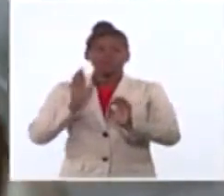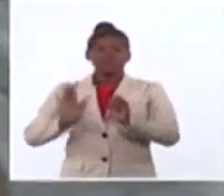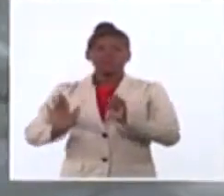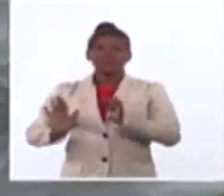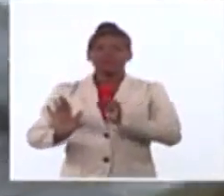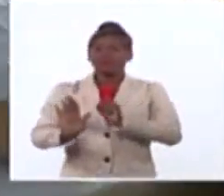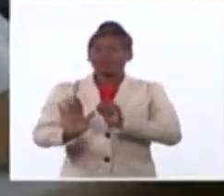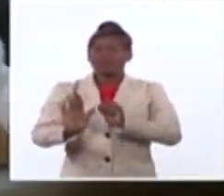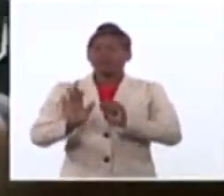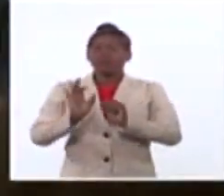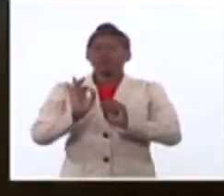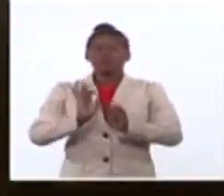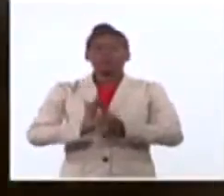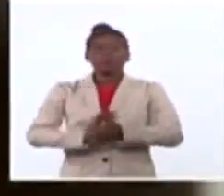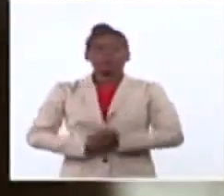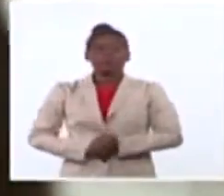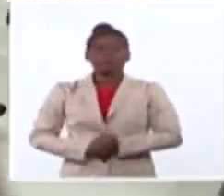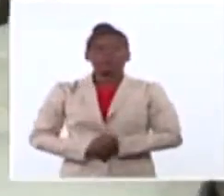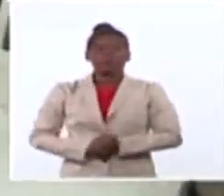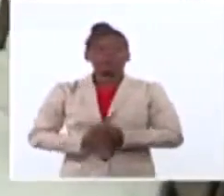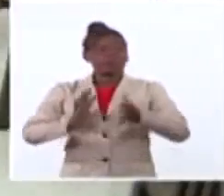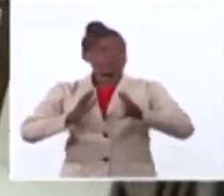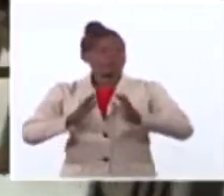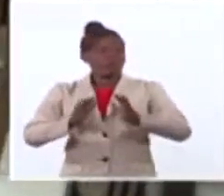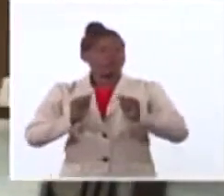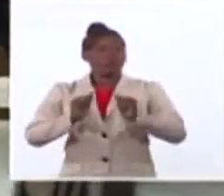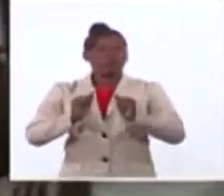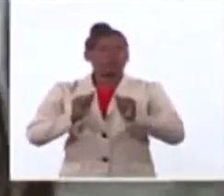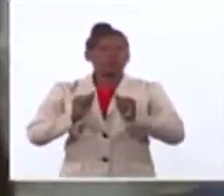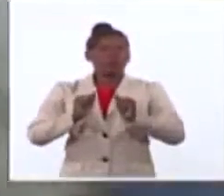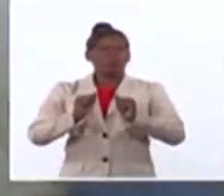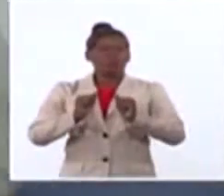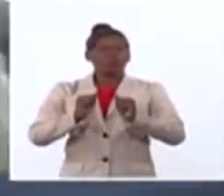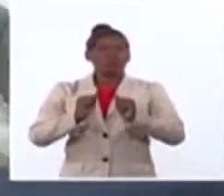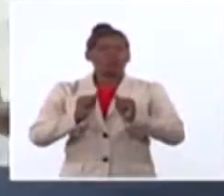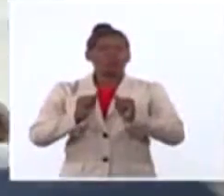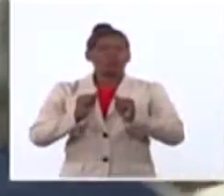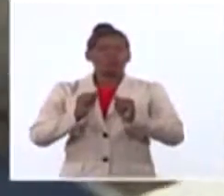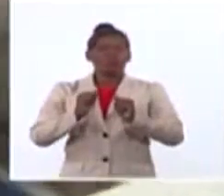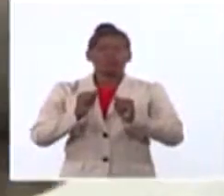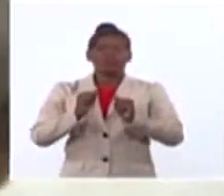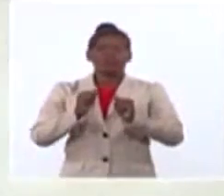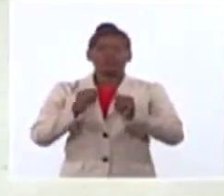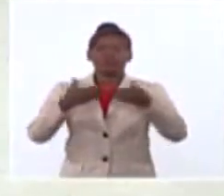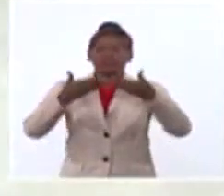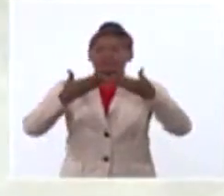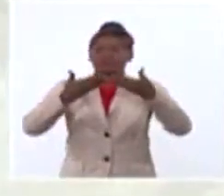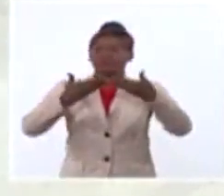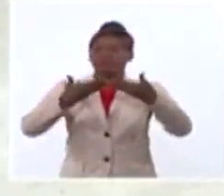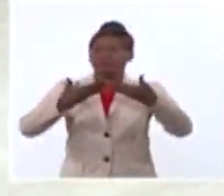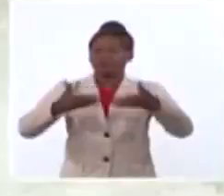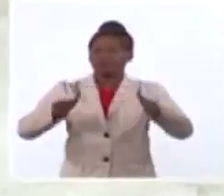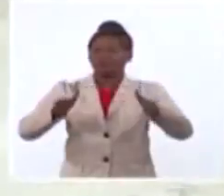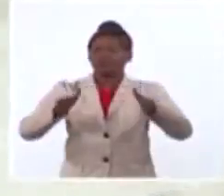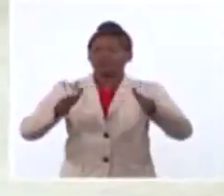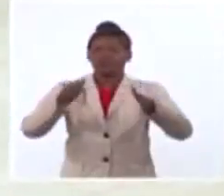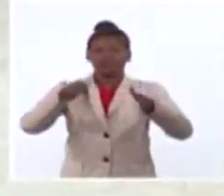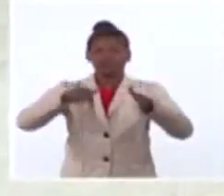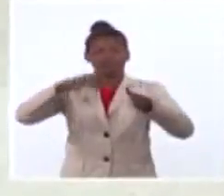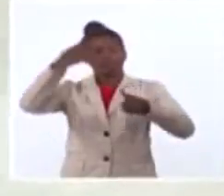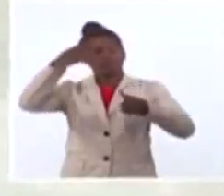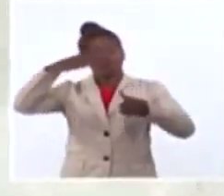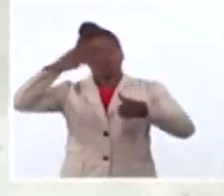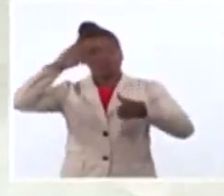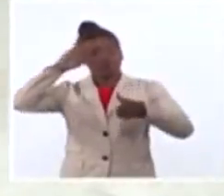una manera integral la apertura del país,